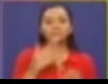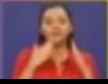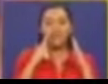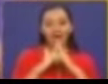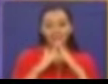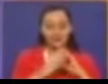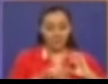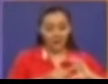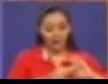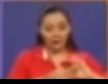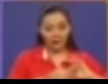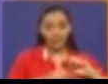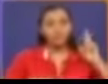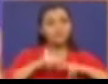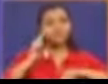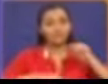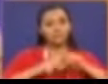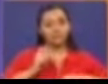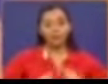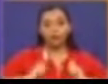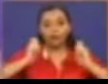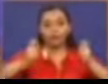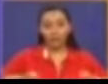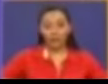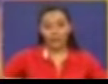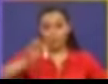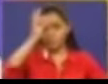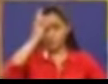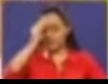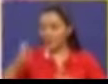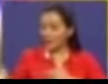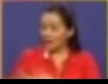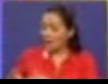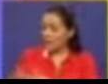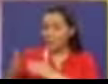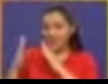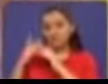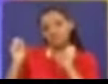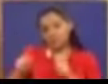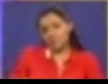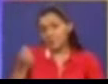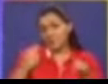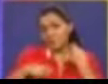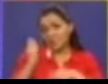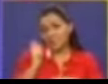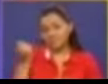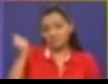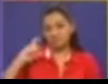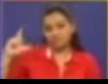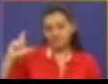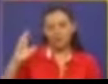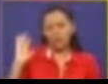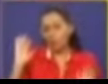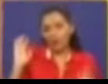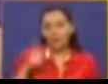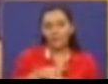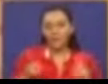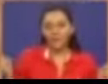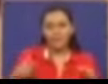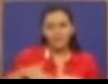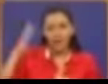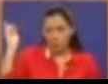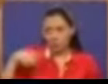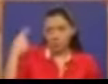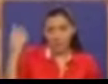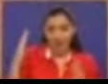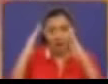mucho más con tremenda obra del gobierno, no tienen de qué preocuparse. Pueden, si quieren, que la gente no compre una casa para venderla. La inmensa mayoría de